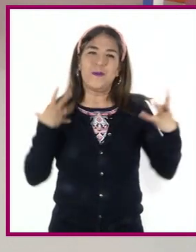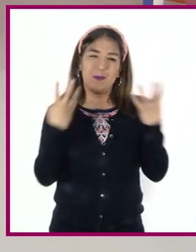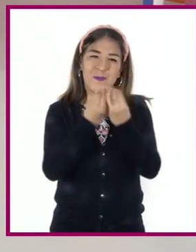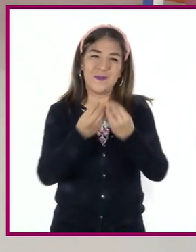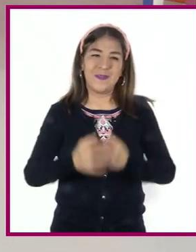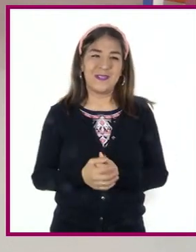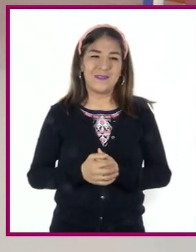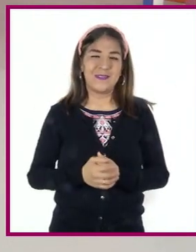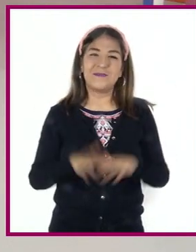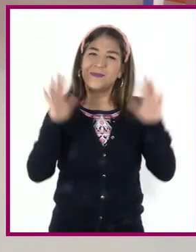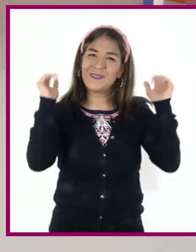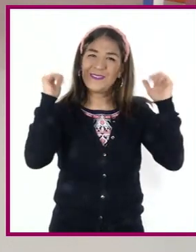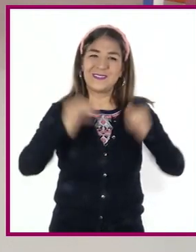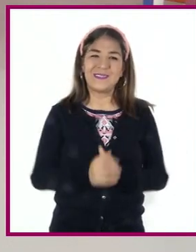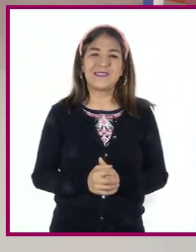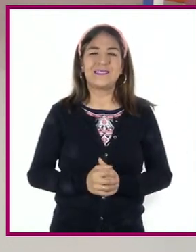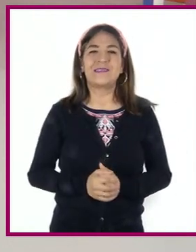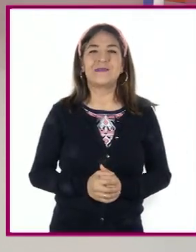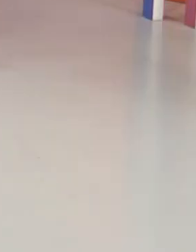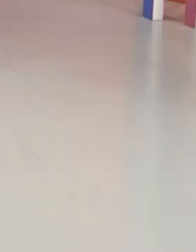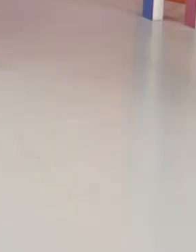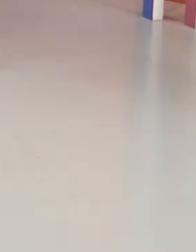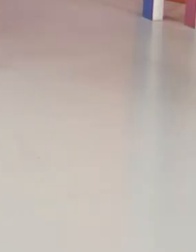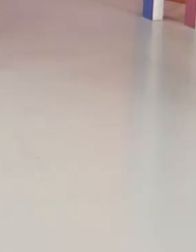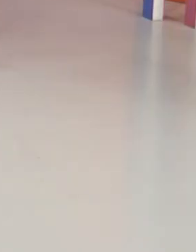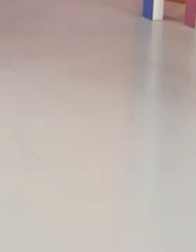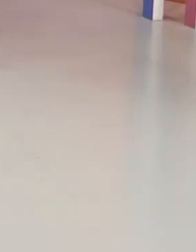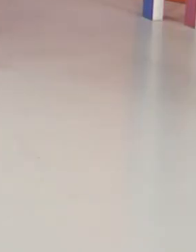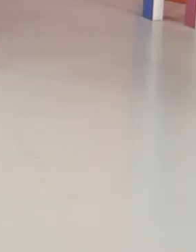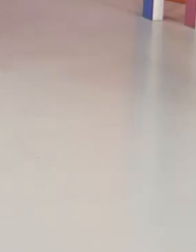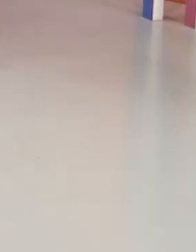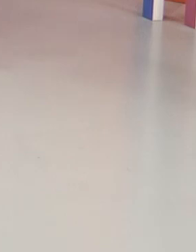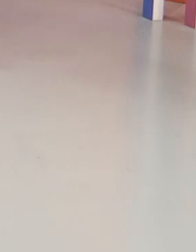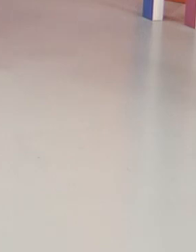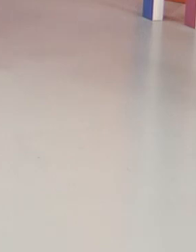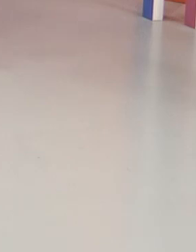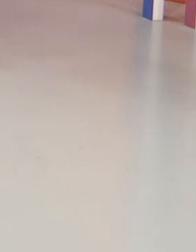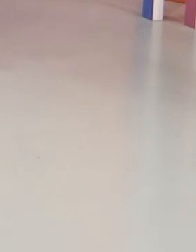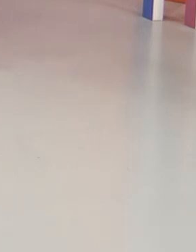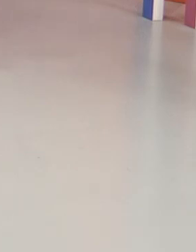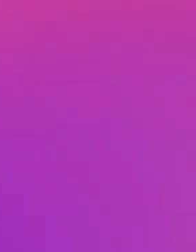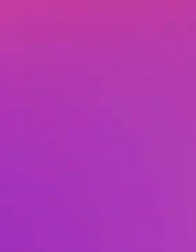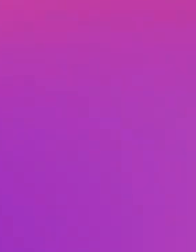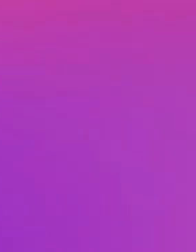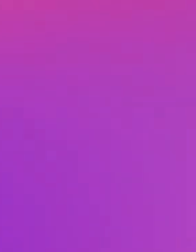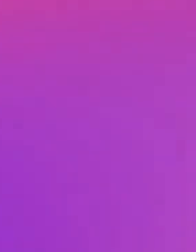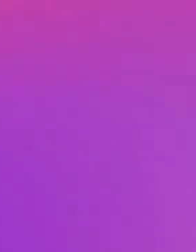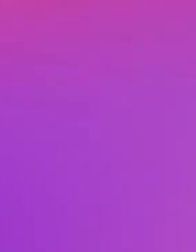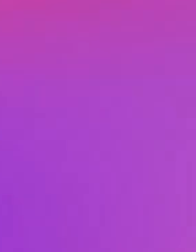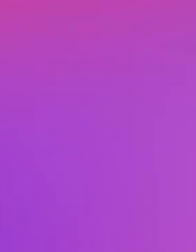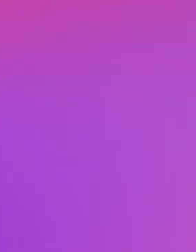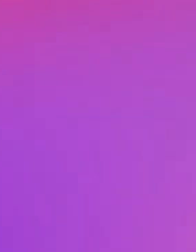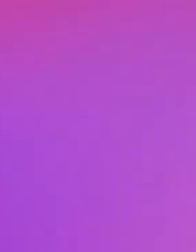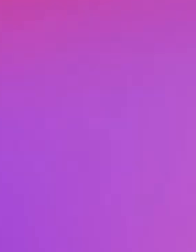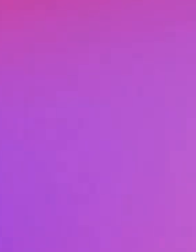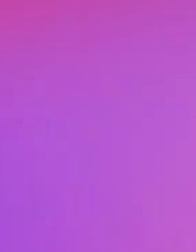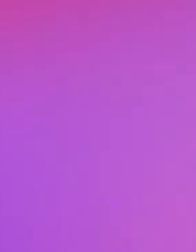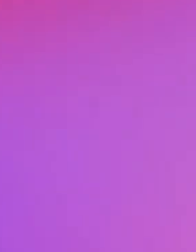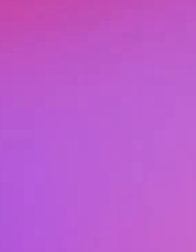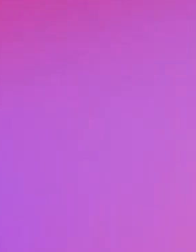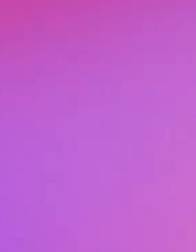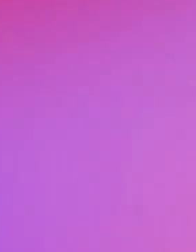sencillo comprenderlos. Además de que harán volar su imaginación. En sus cuadernos anoten la